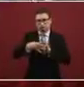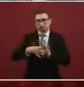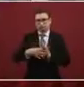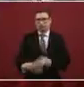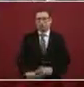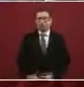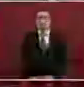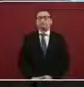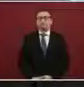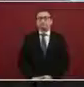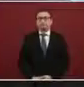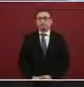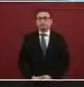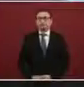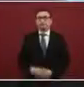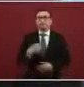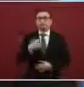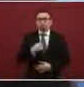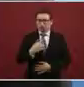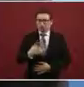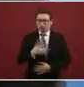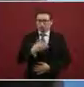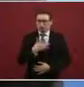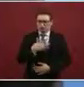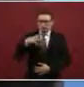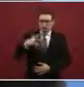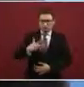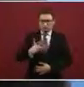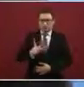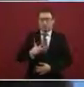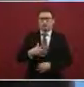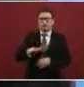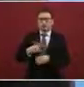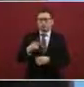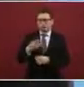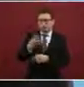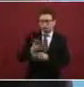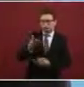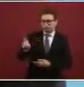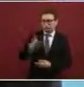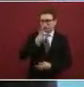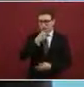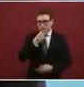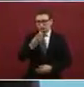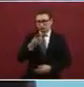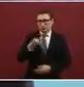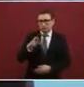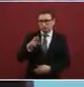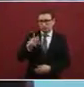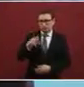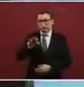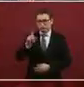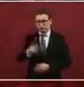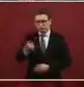Y para mí es un orgullo y un privilegio estar aquí en presencia de Fernando Rodríguez Miaja, quien es